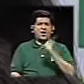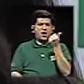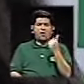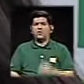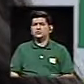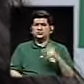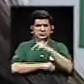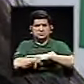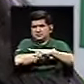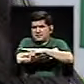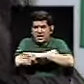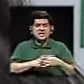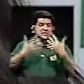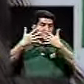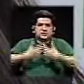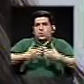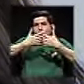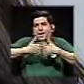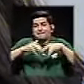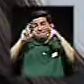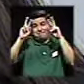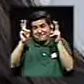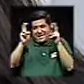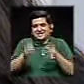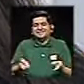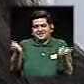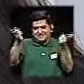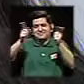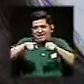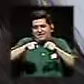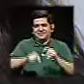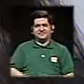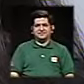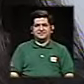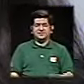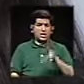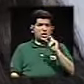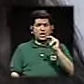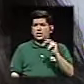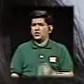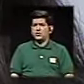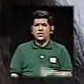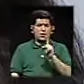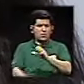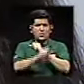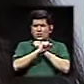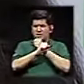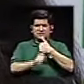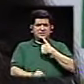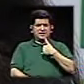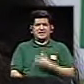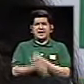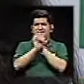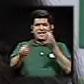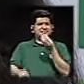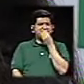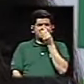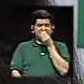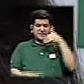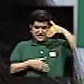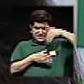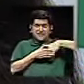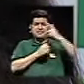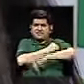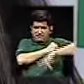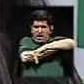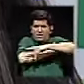estados digámoslo de otras empresas más bien en realidad como suele ser en lugar de buscar un aseguramiento de la soberanía alimentaria a lo interno